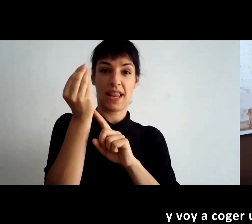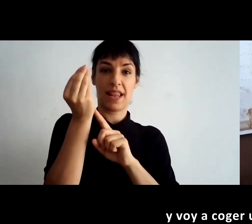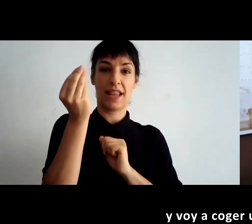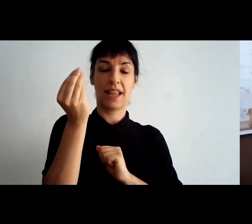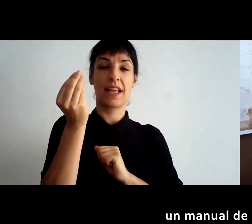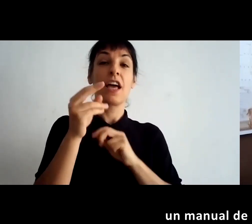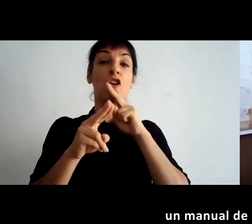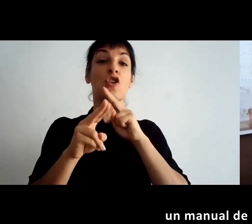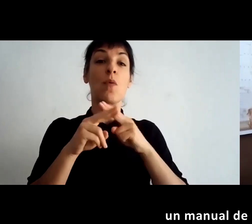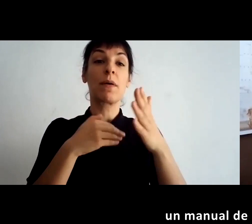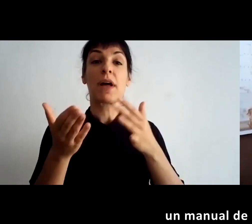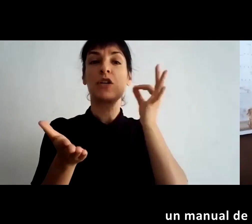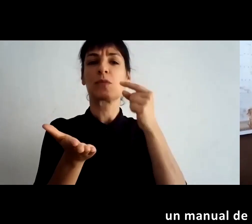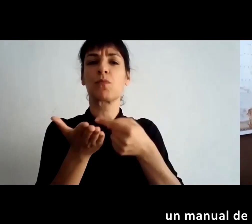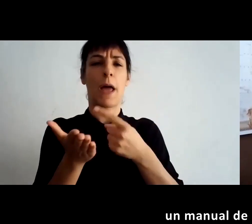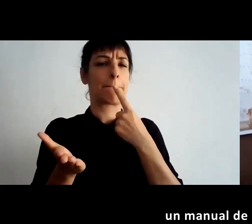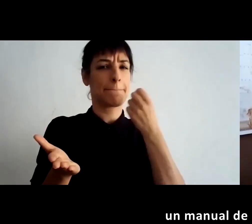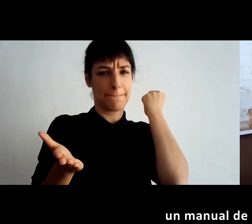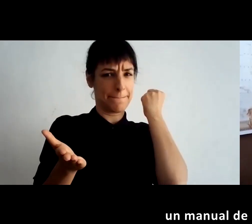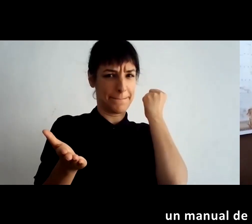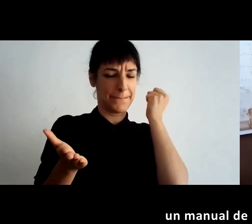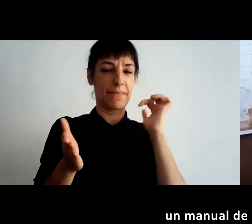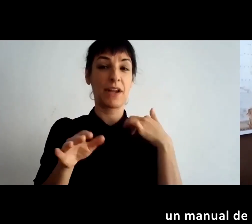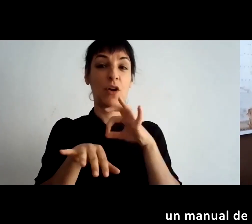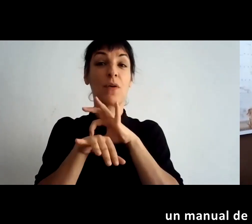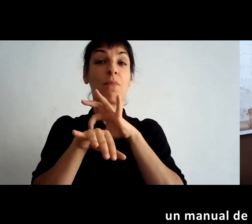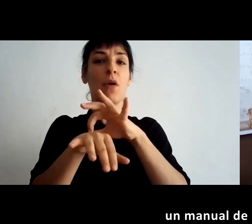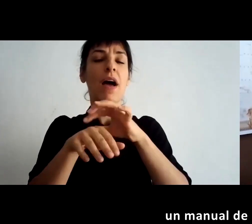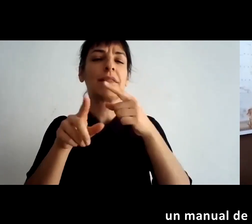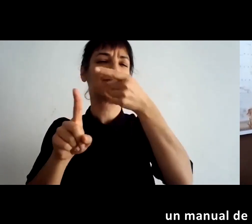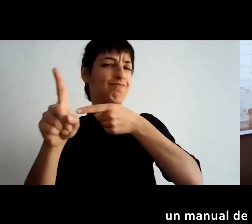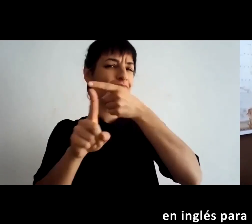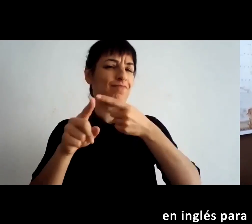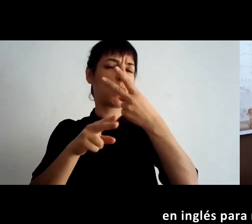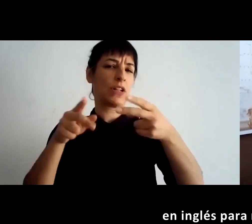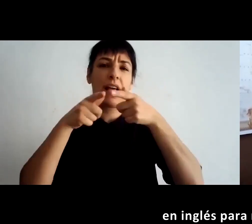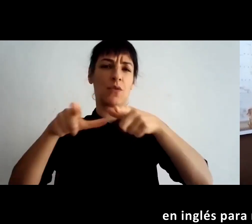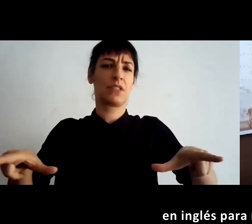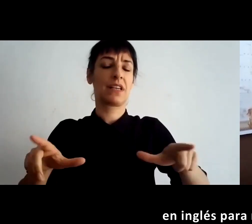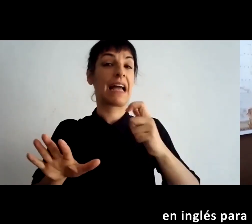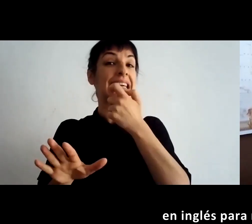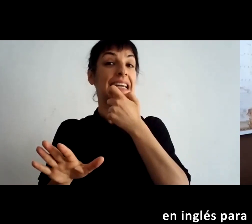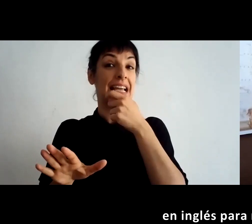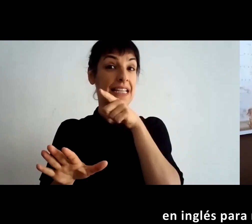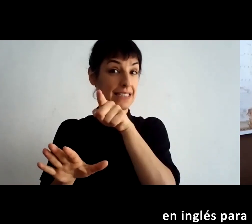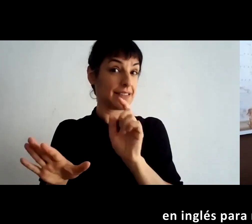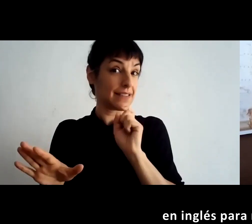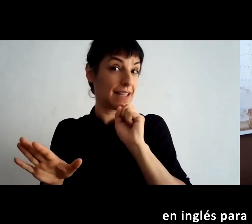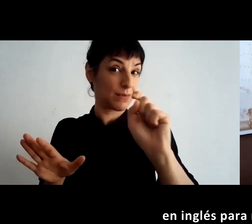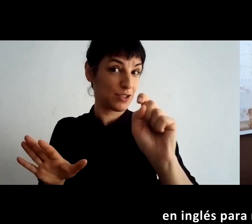autora, un manual de referencia en política lingüística, en inglés, para más